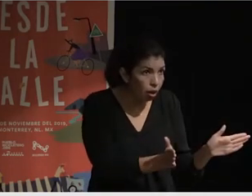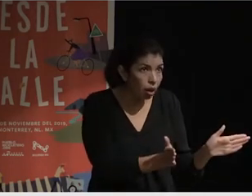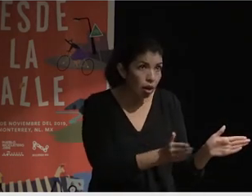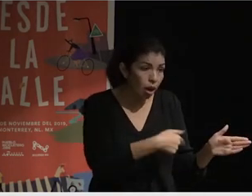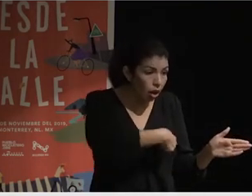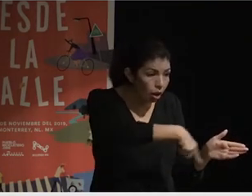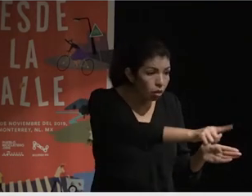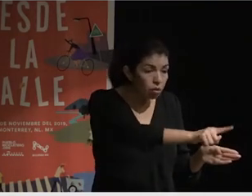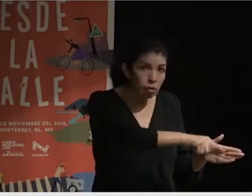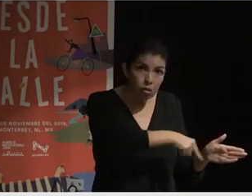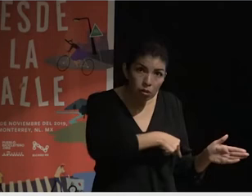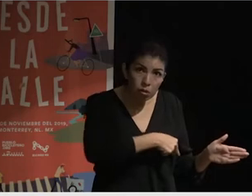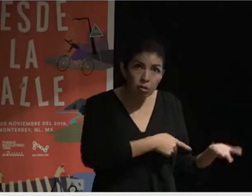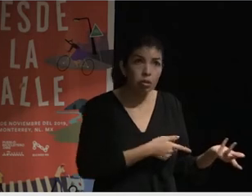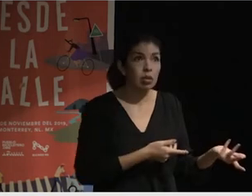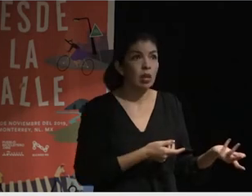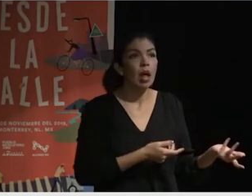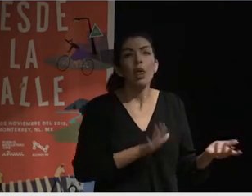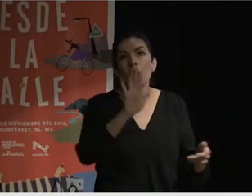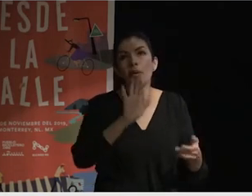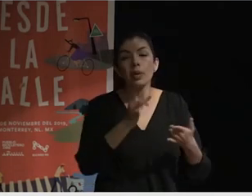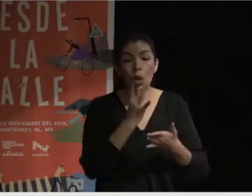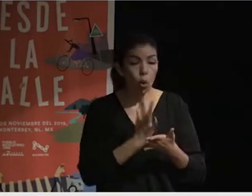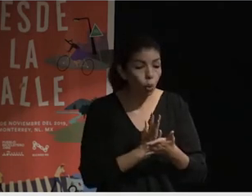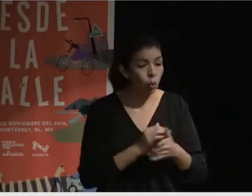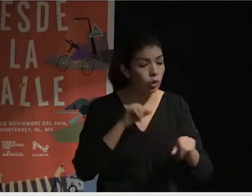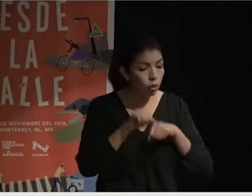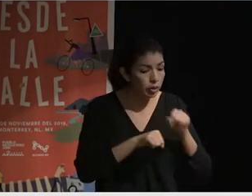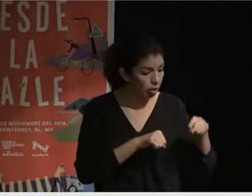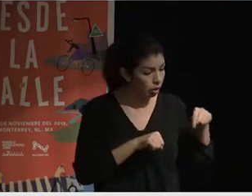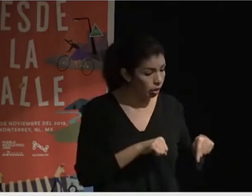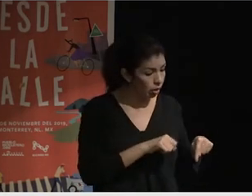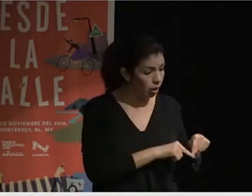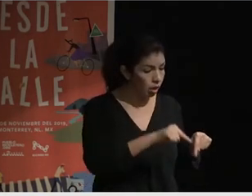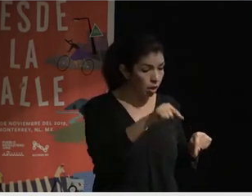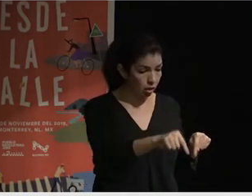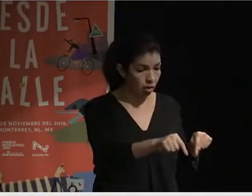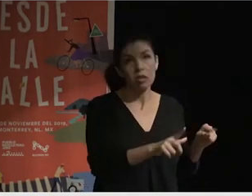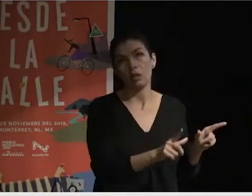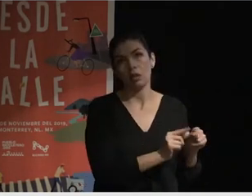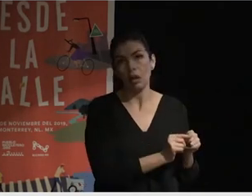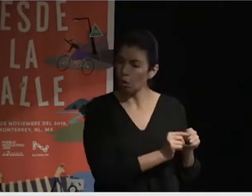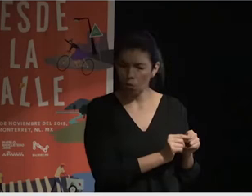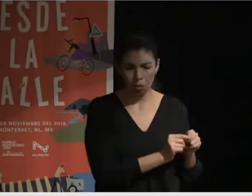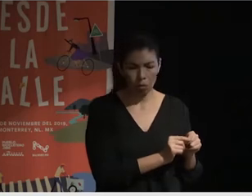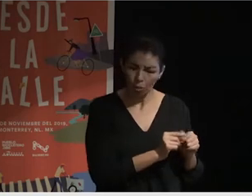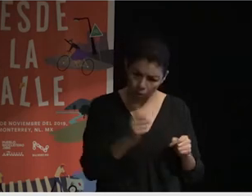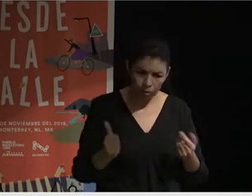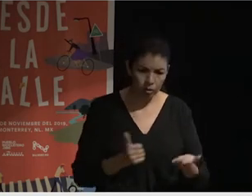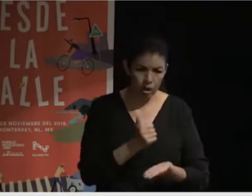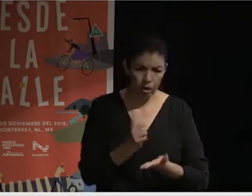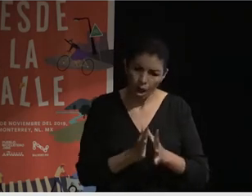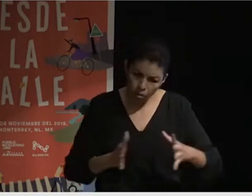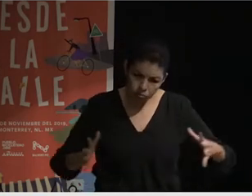punto A a un punto B, cuando tenemos que la dinámica urbana es mucho más compleja, ¿no? Entonces, si apoyamos esa complejidad, me parece que en principio